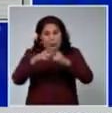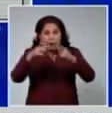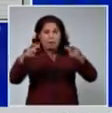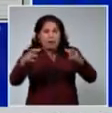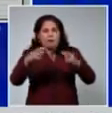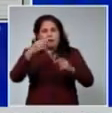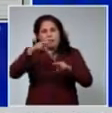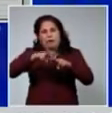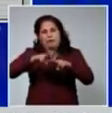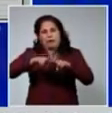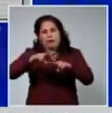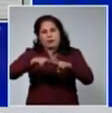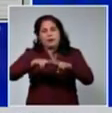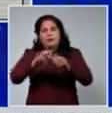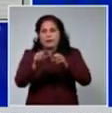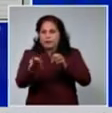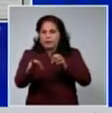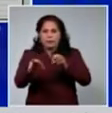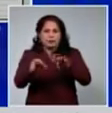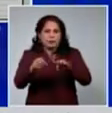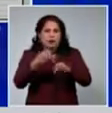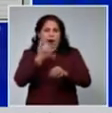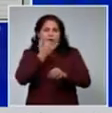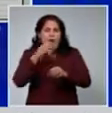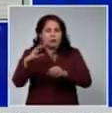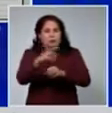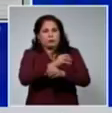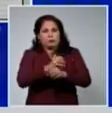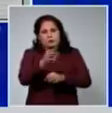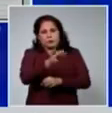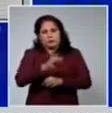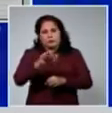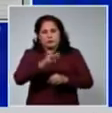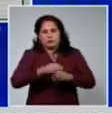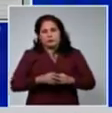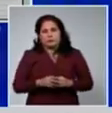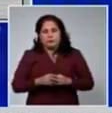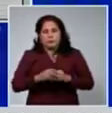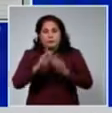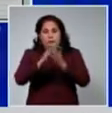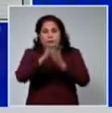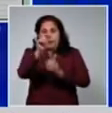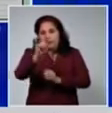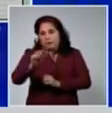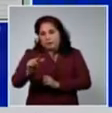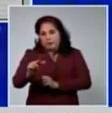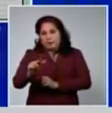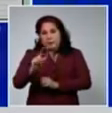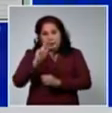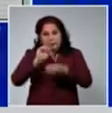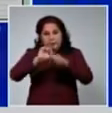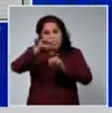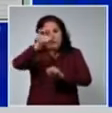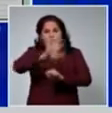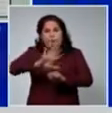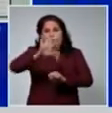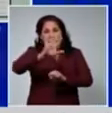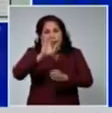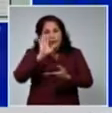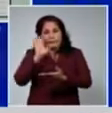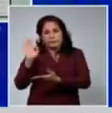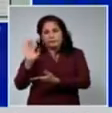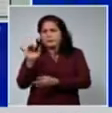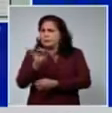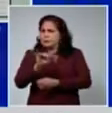referente a todos sus municipios una diabetes que ahí se puede ver en la curva como se ha ido